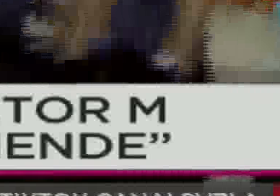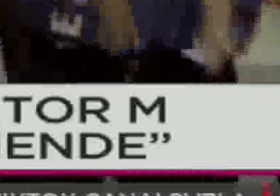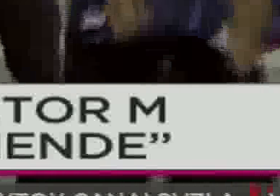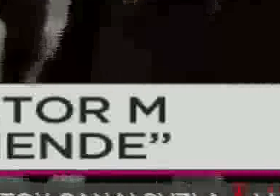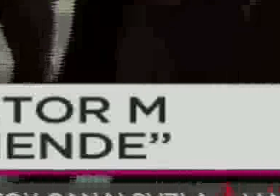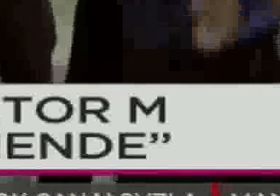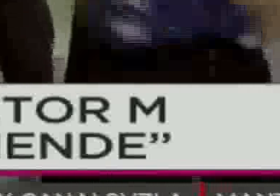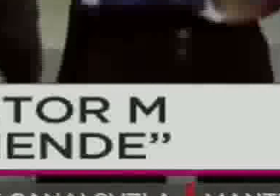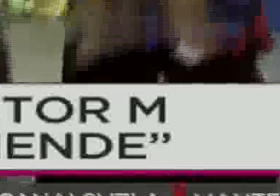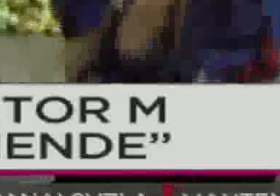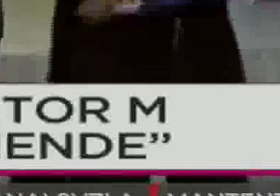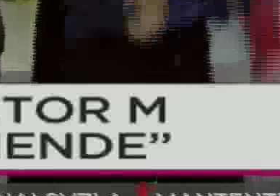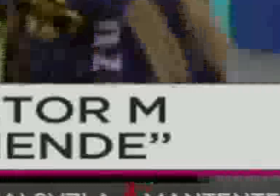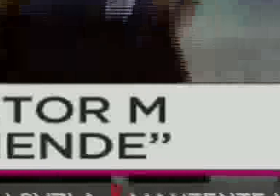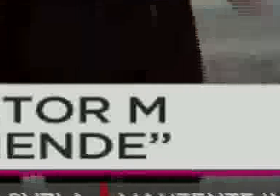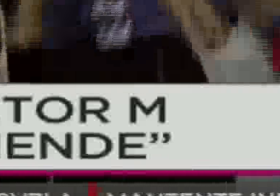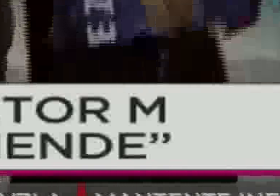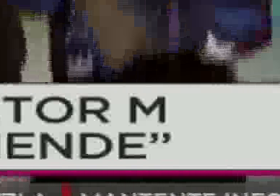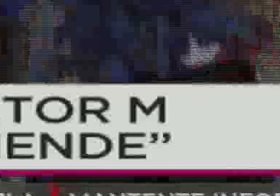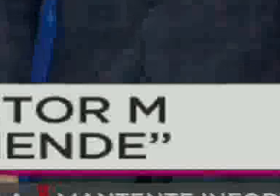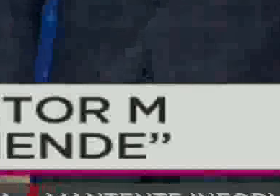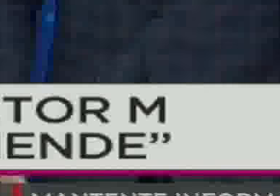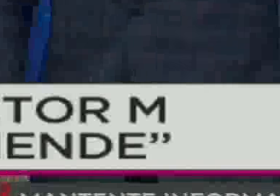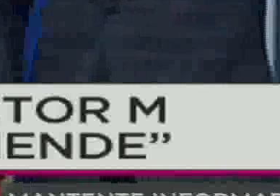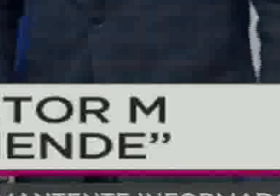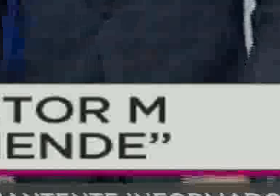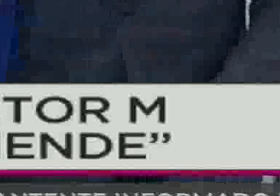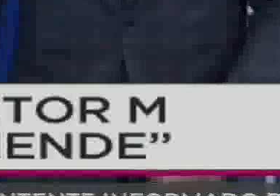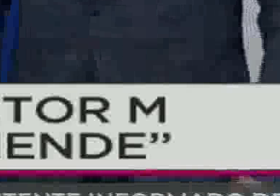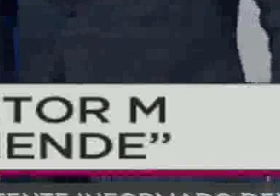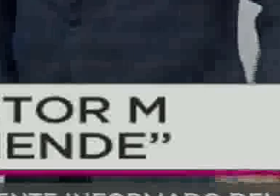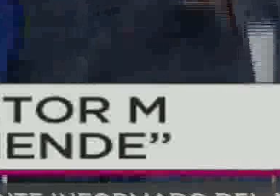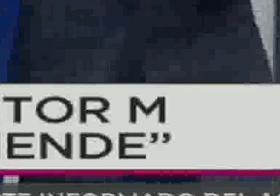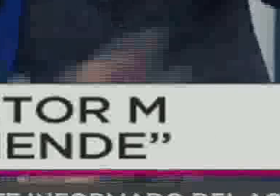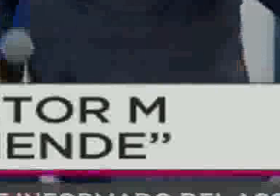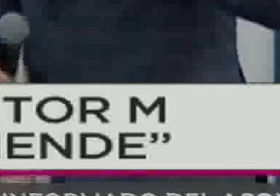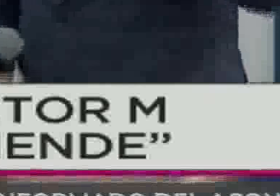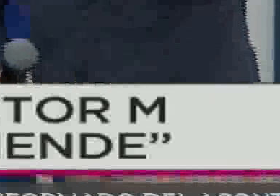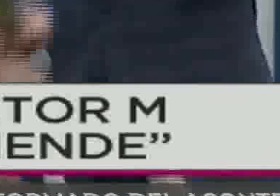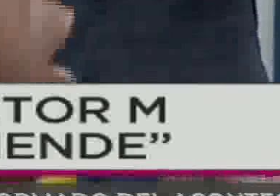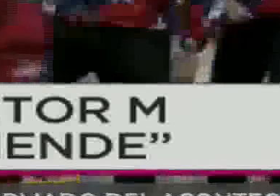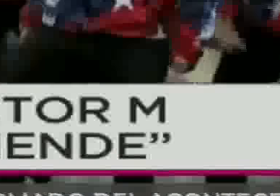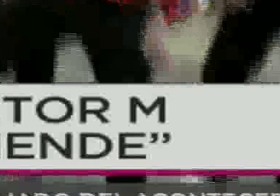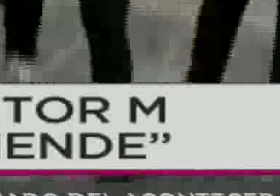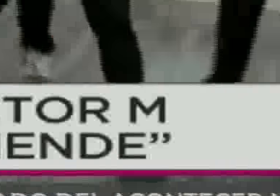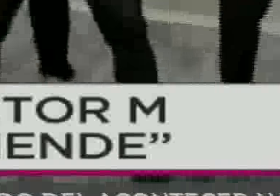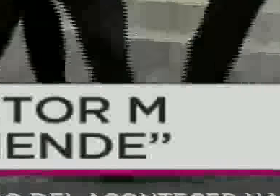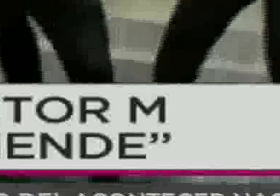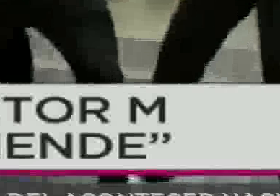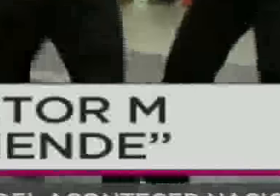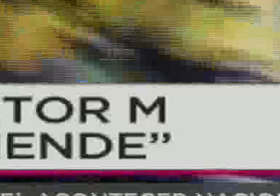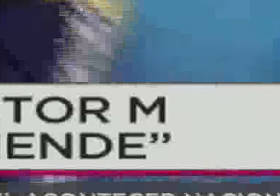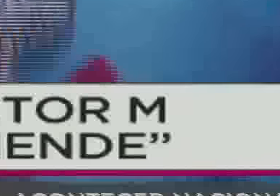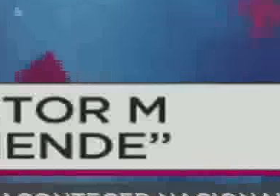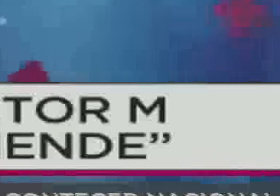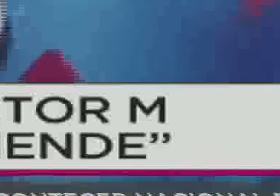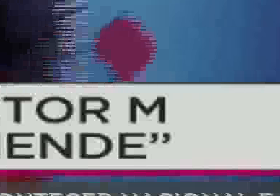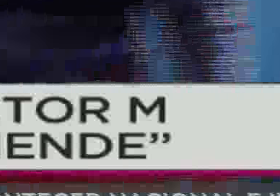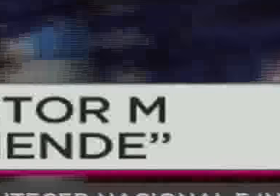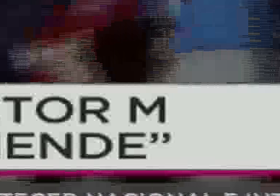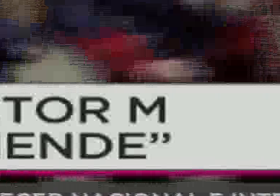gente no se vende, si nos ataca Venezuela se defiende. Hace más de 15 años, ¿qué fue lo